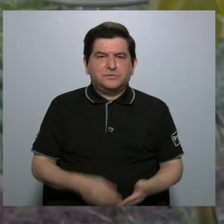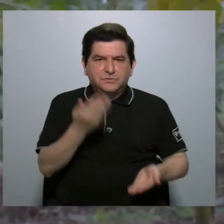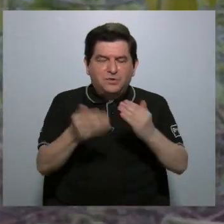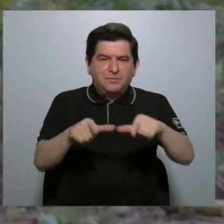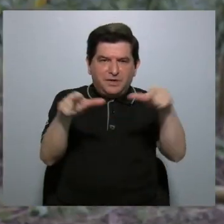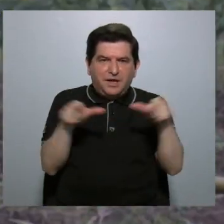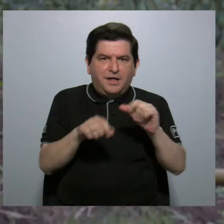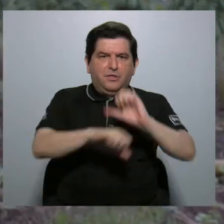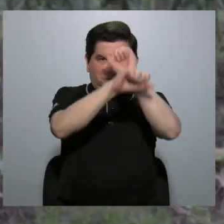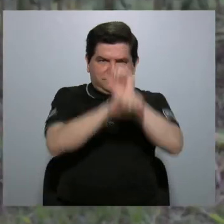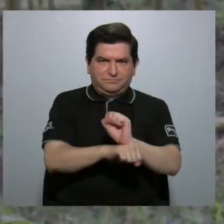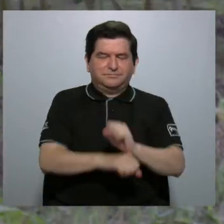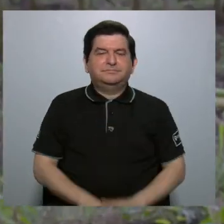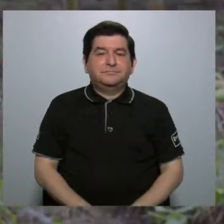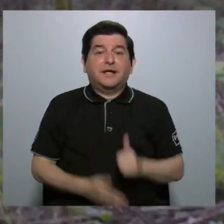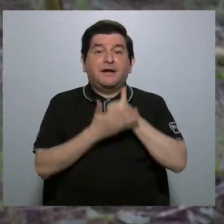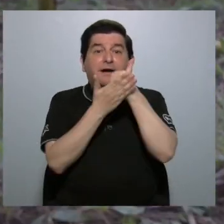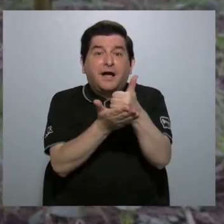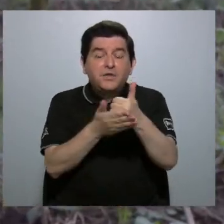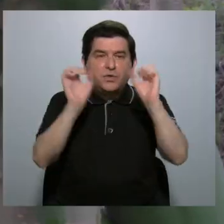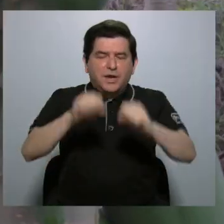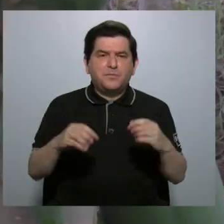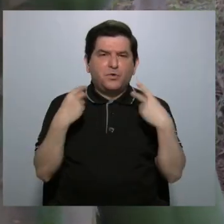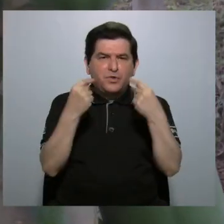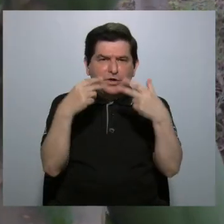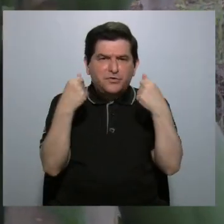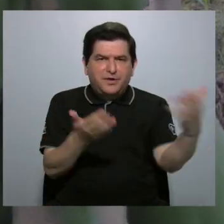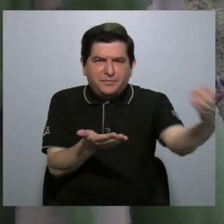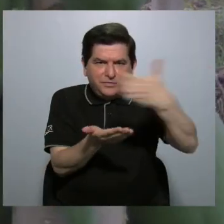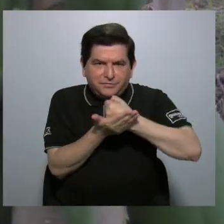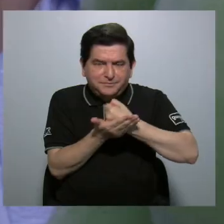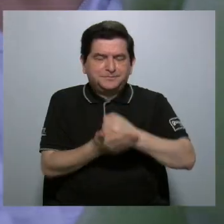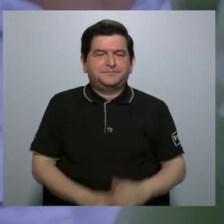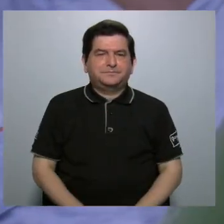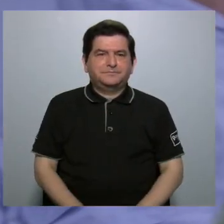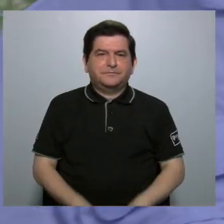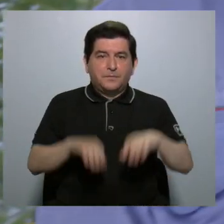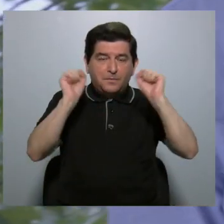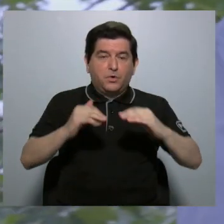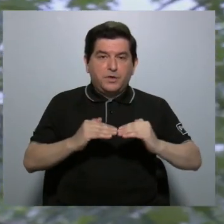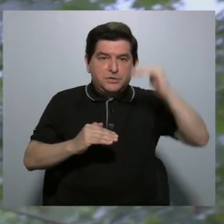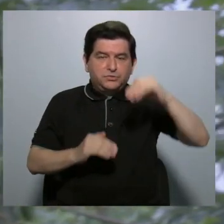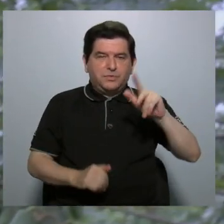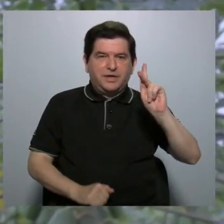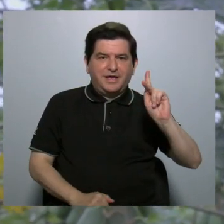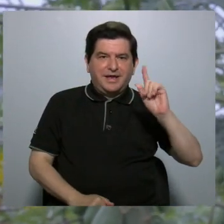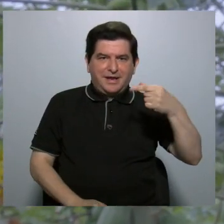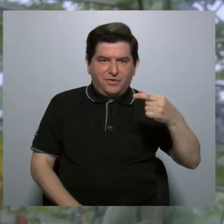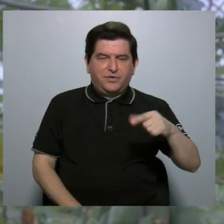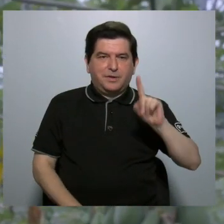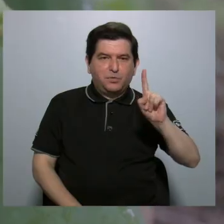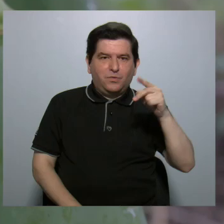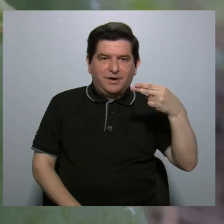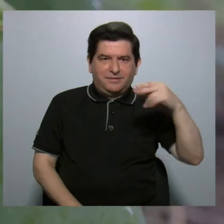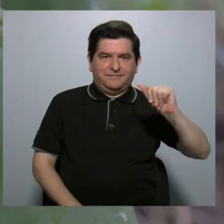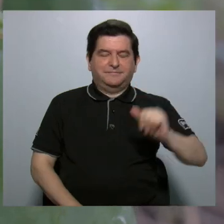tradicionales. Y eso nos va a ayudar para llegar más rápido a cosecha y lograr mayor cantidad de